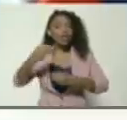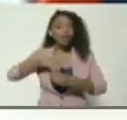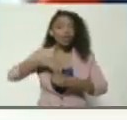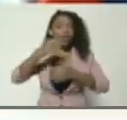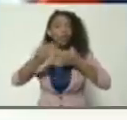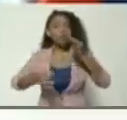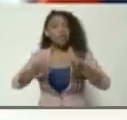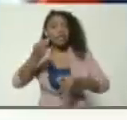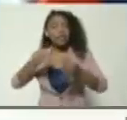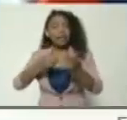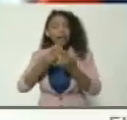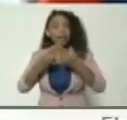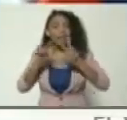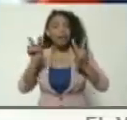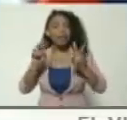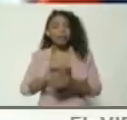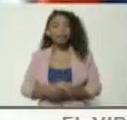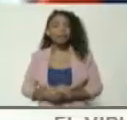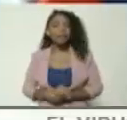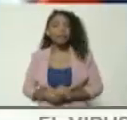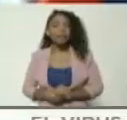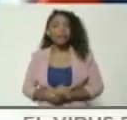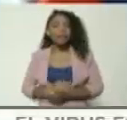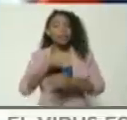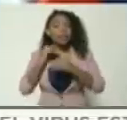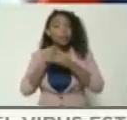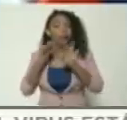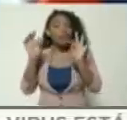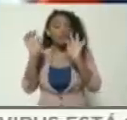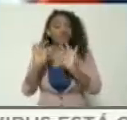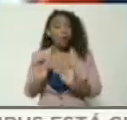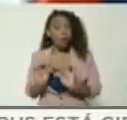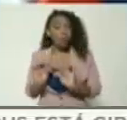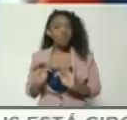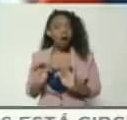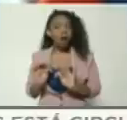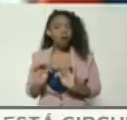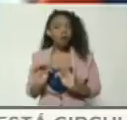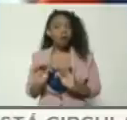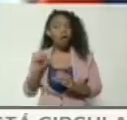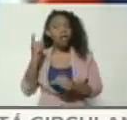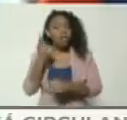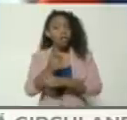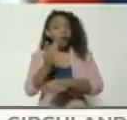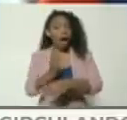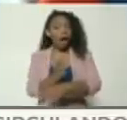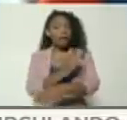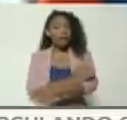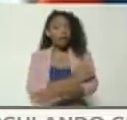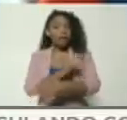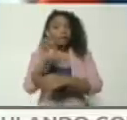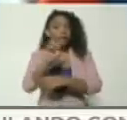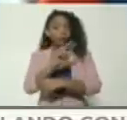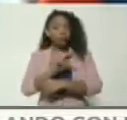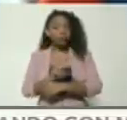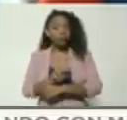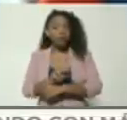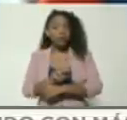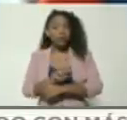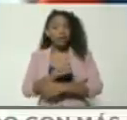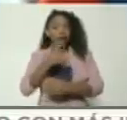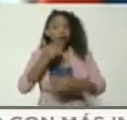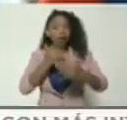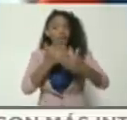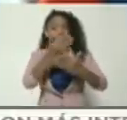y Paz. Igualmente, debo, antes de leer el comunicado que pasaré a